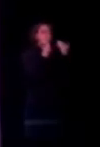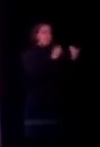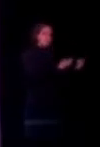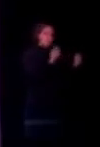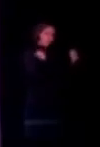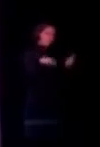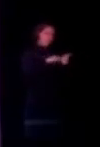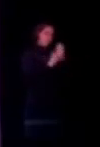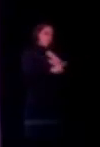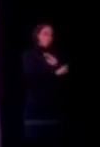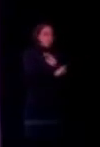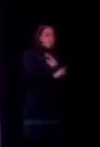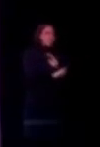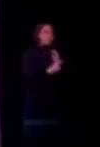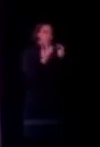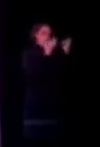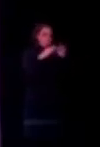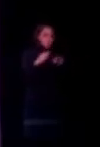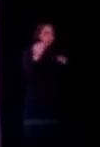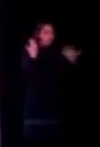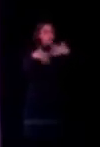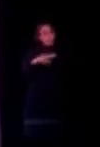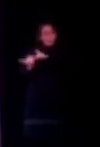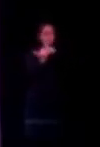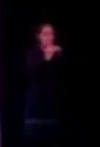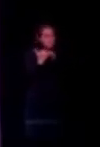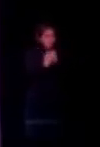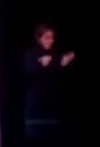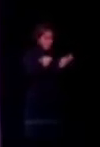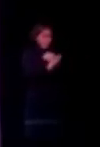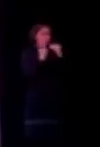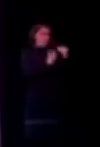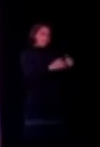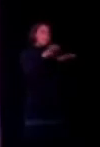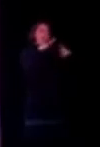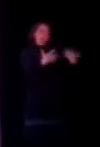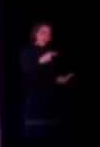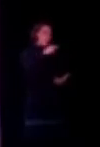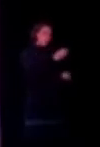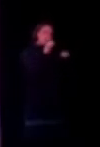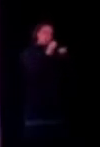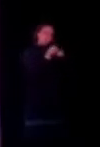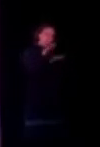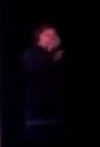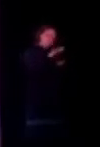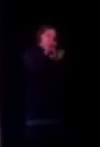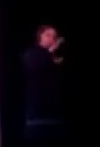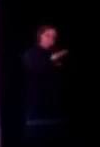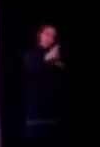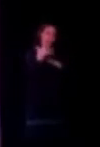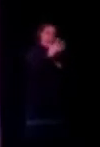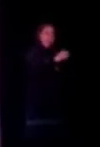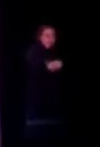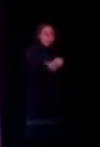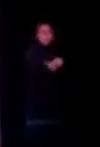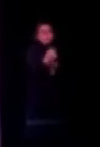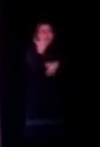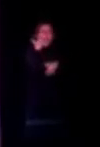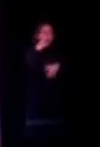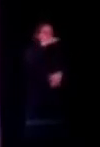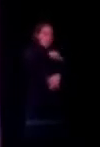Diversidad y ahora convéncenos a todos de por qué la ética debe ser la esencia de todos nuestros